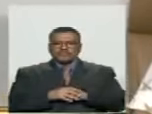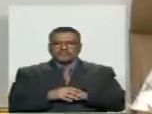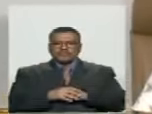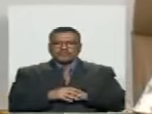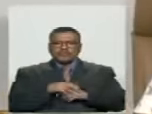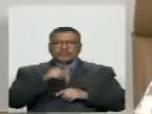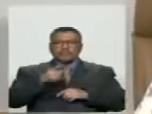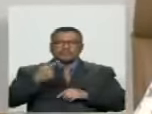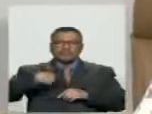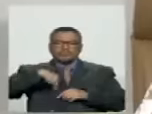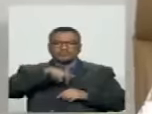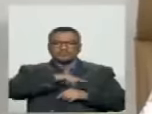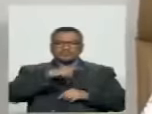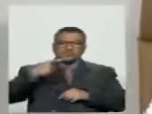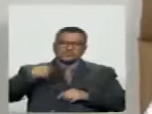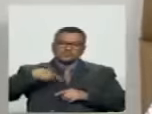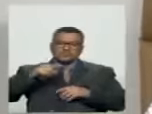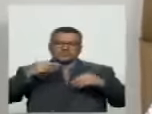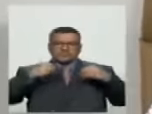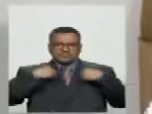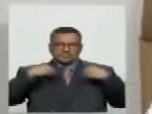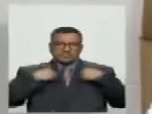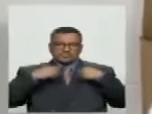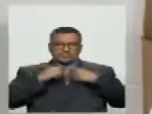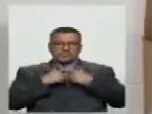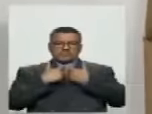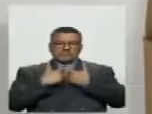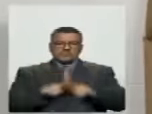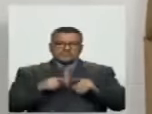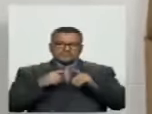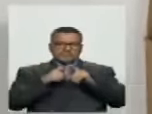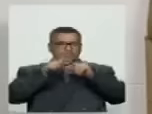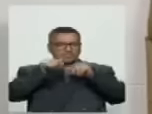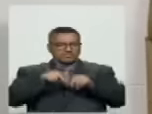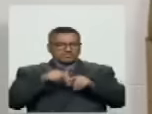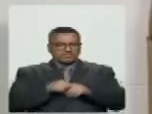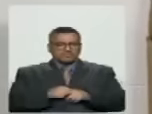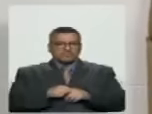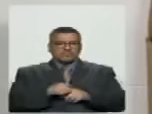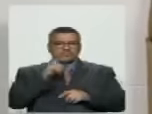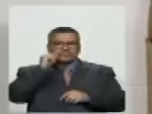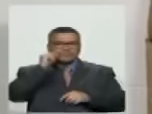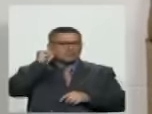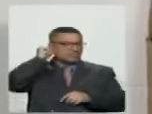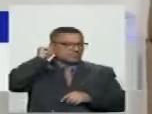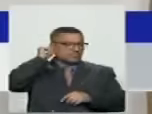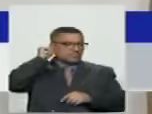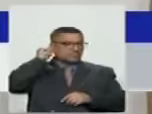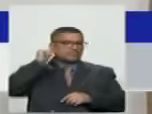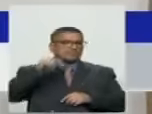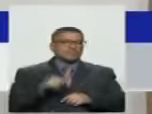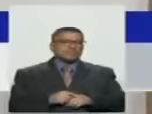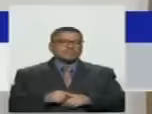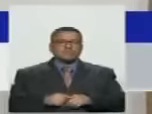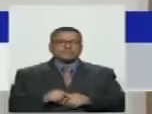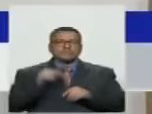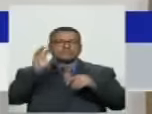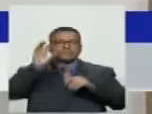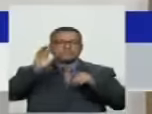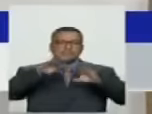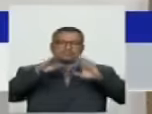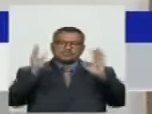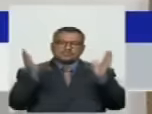donde estemos viviendo en soberanía, en libertad e independencia, hombres y mujeres del planeta